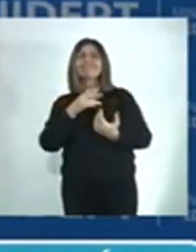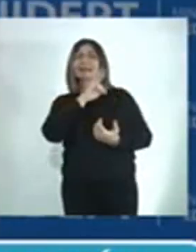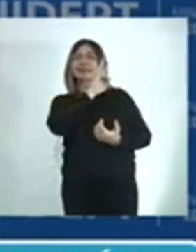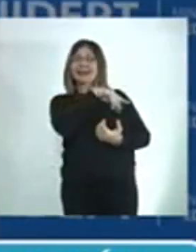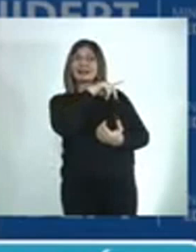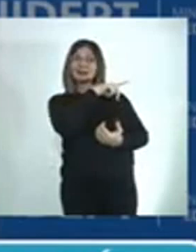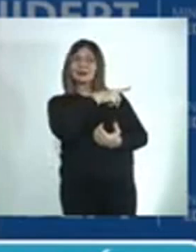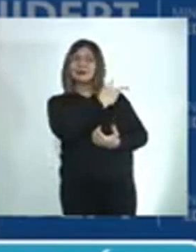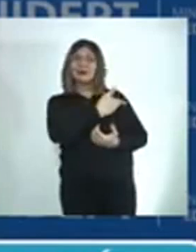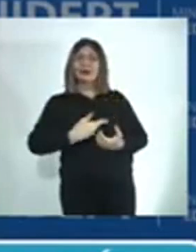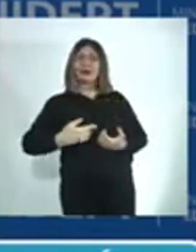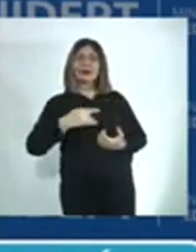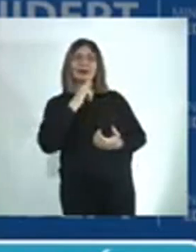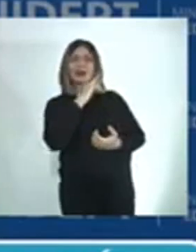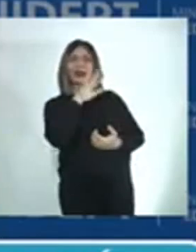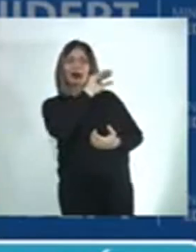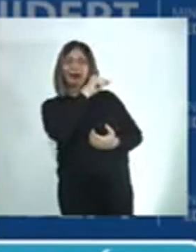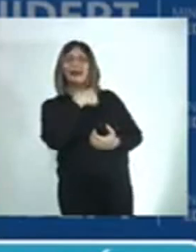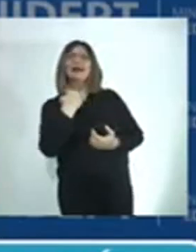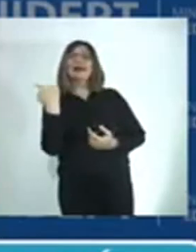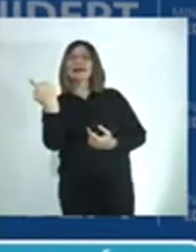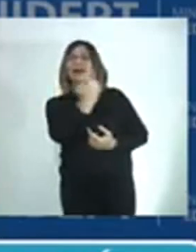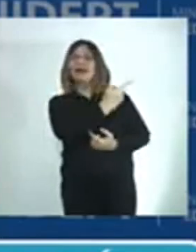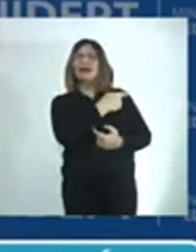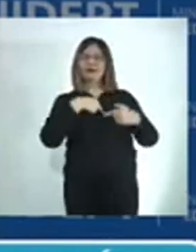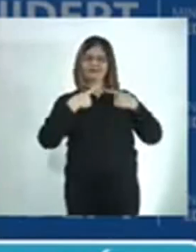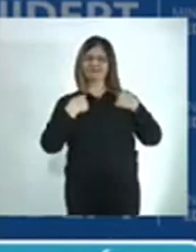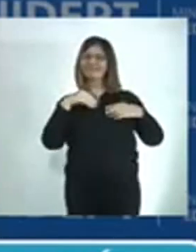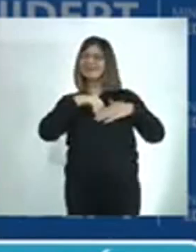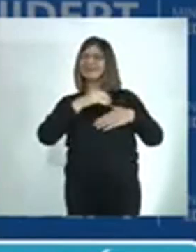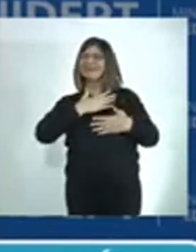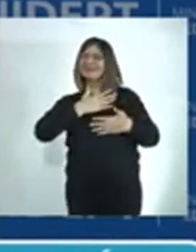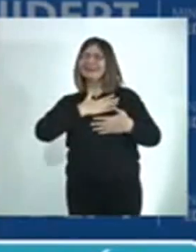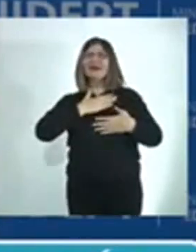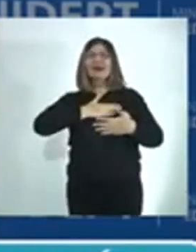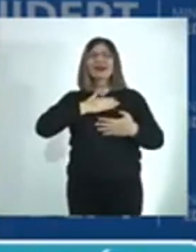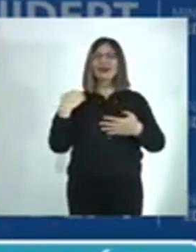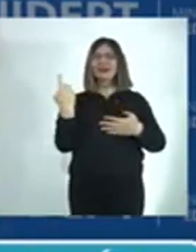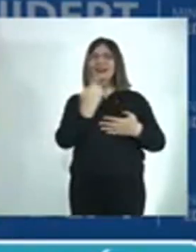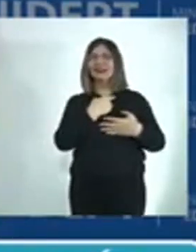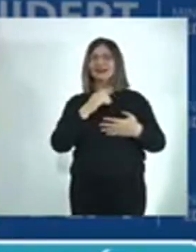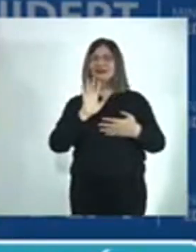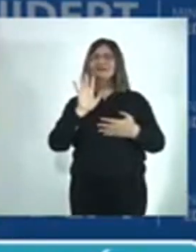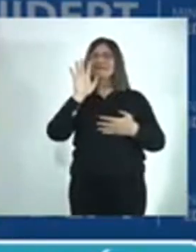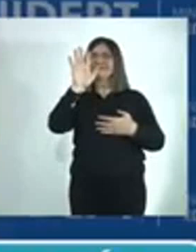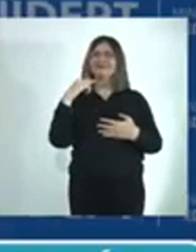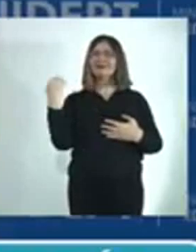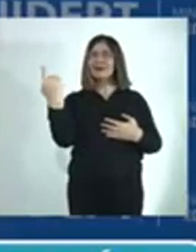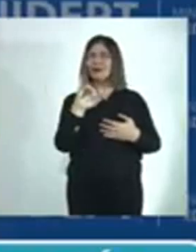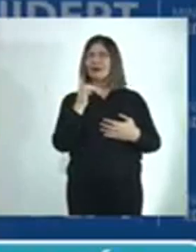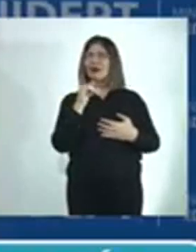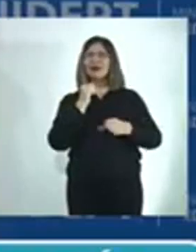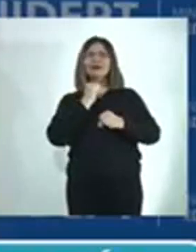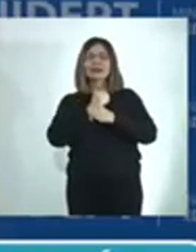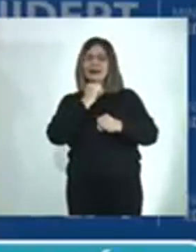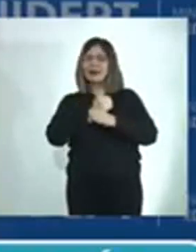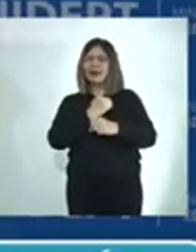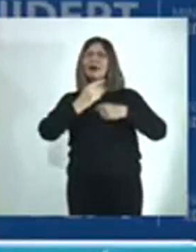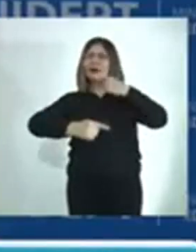aplausos en este momento también están en el corazón de cada uno de nosotros. Mucho trabajo por delante, pero un sano y noble trabajo